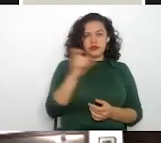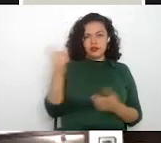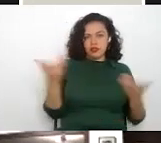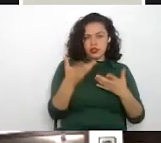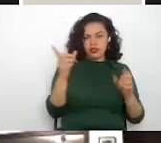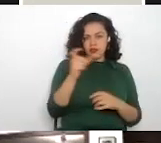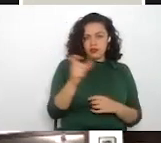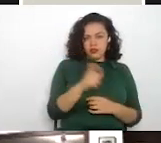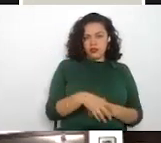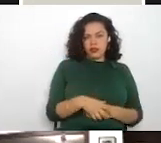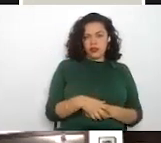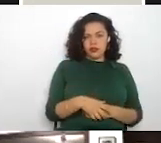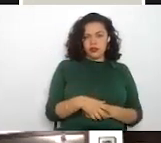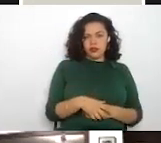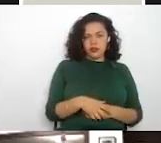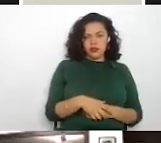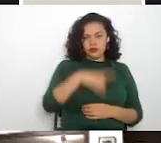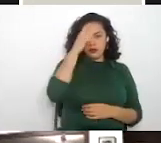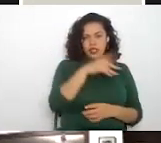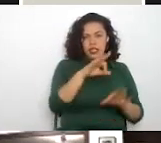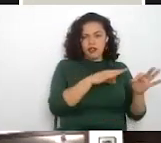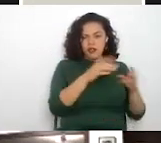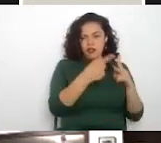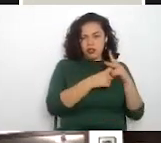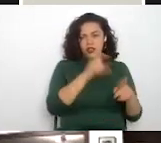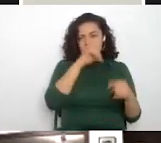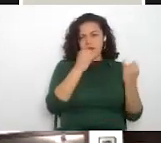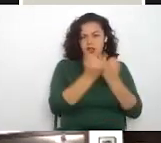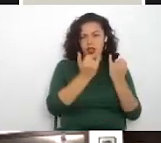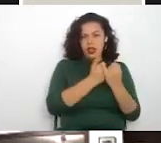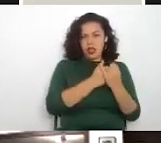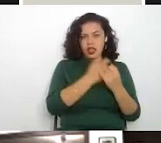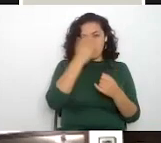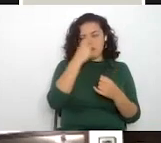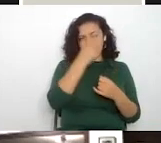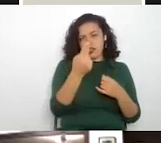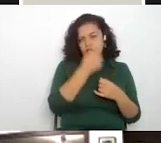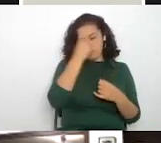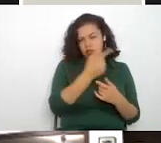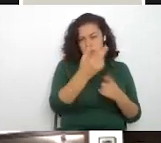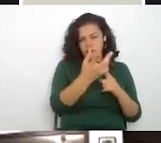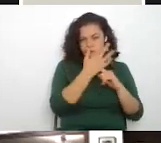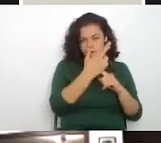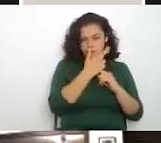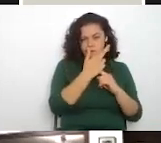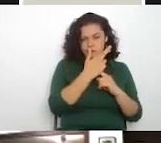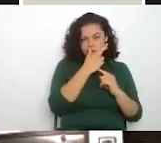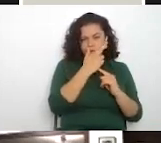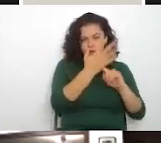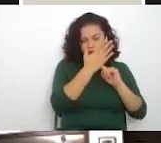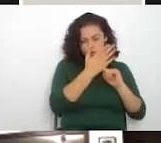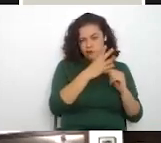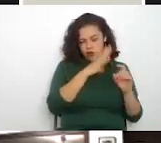la periodicidad con la que se realiza el trabajo, así como los tiempos requeridos para obtener resultados o terminar una actividad.